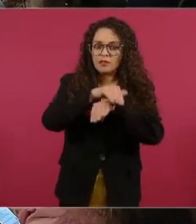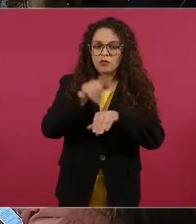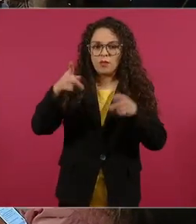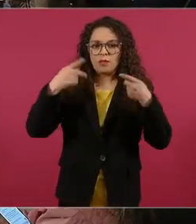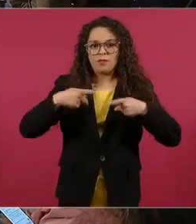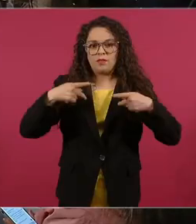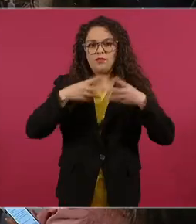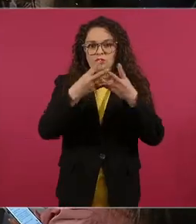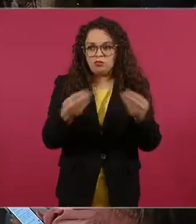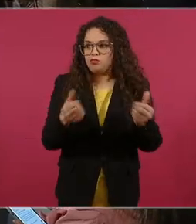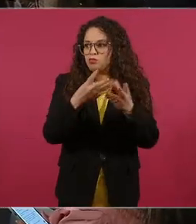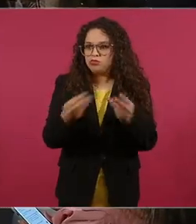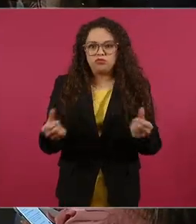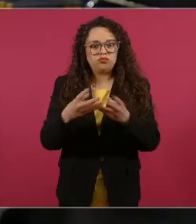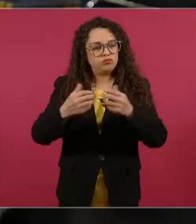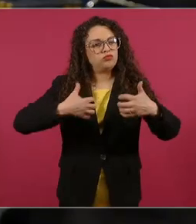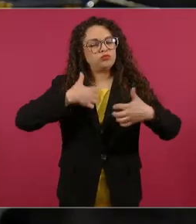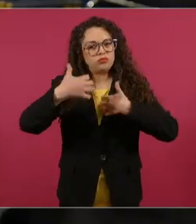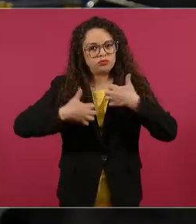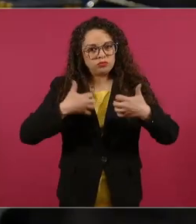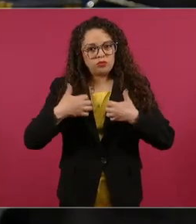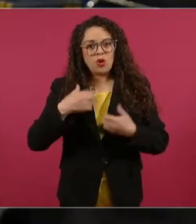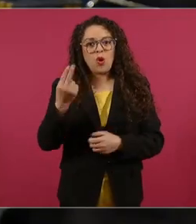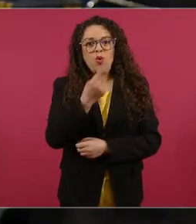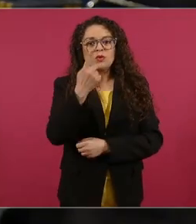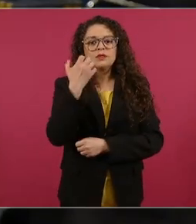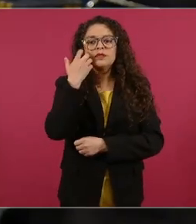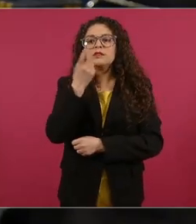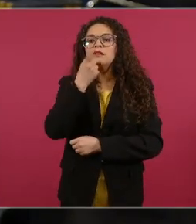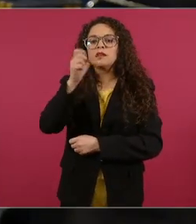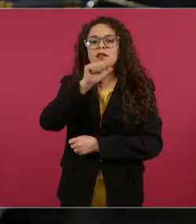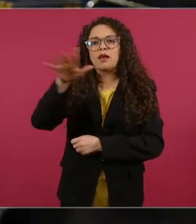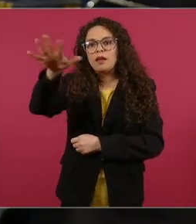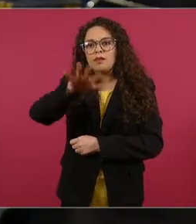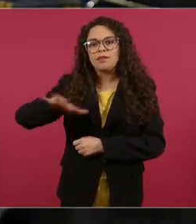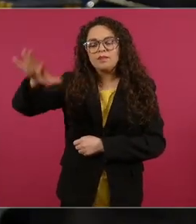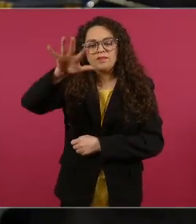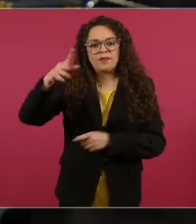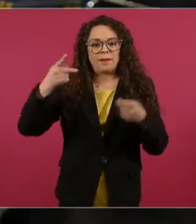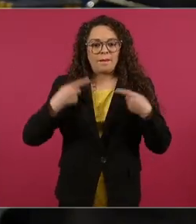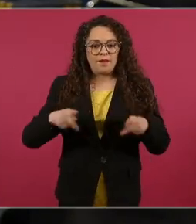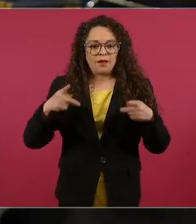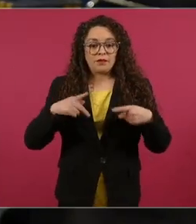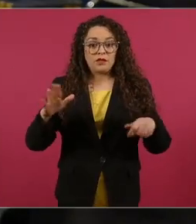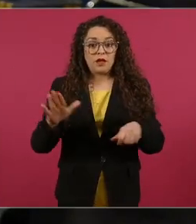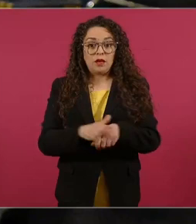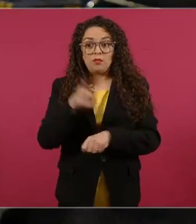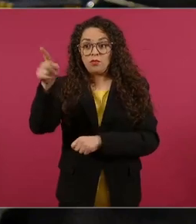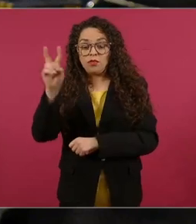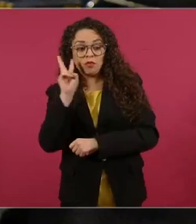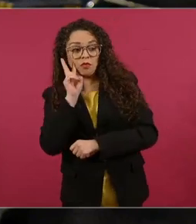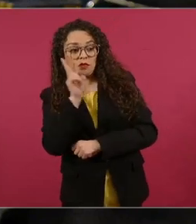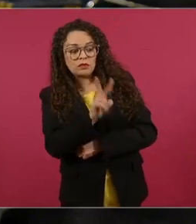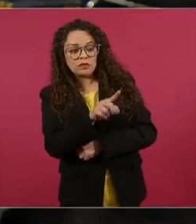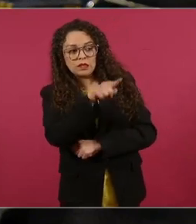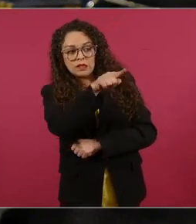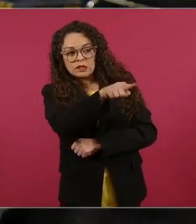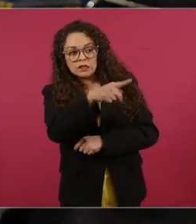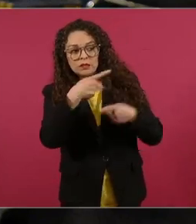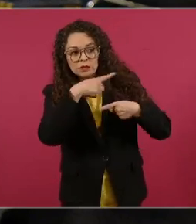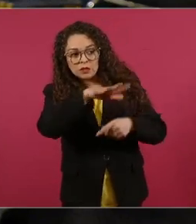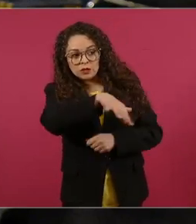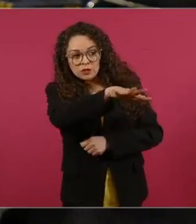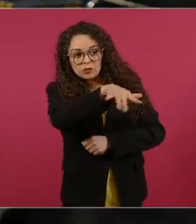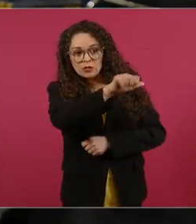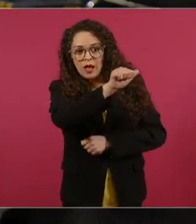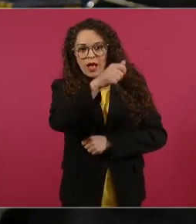desapariciones? ¿Qué mensaje les manda a esos buscadores, buscadoras que ven que asesinan a buscadoras, a buscadores, que ven